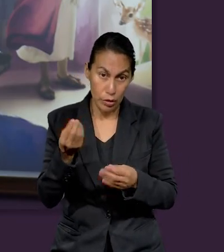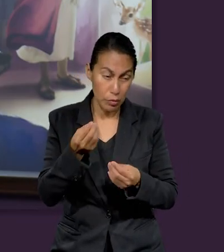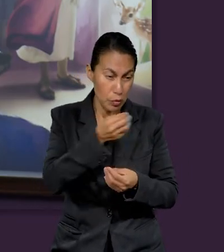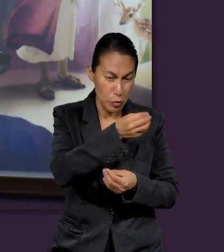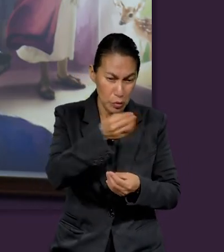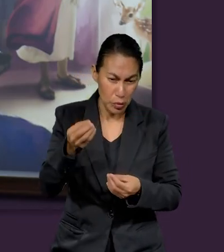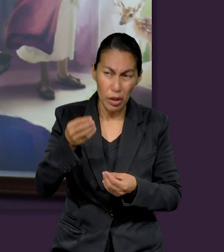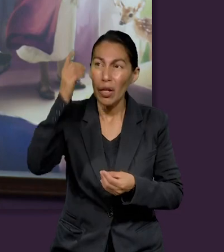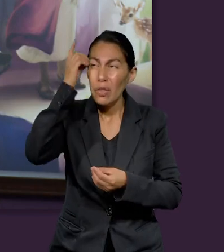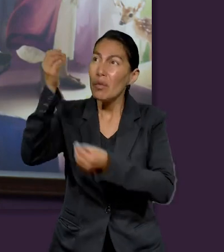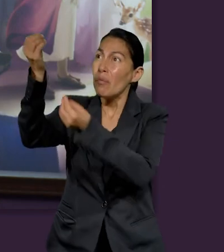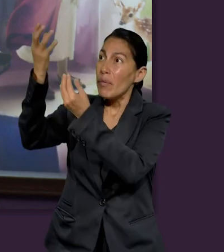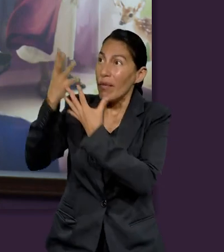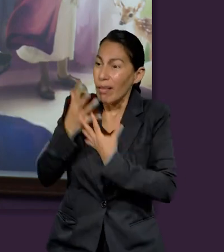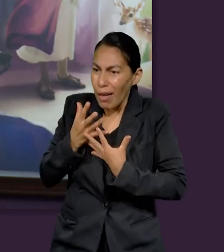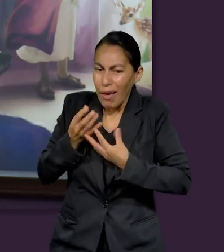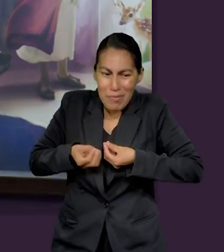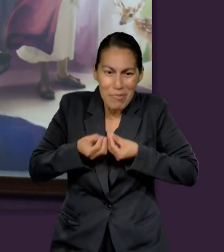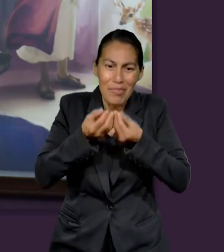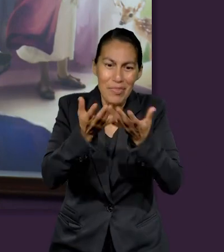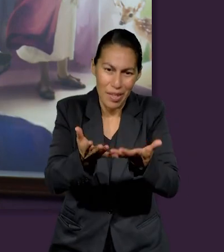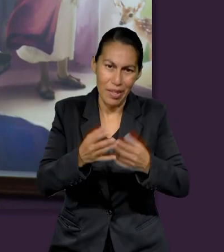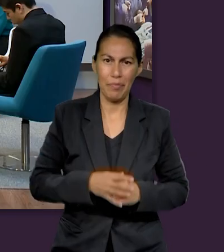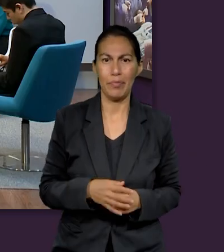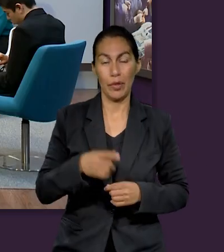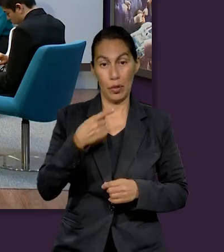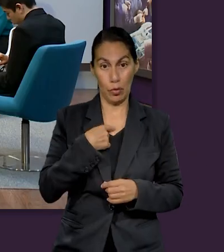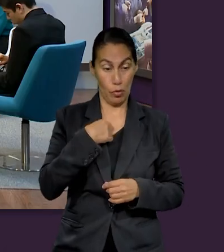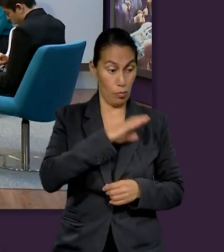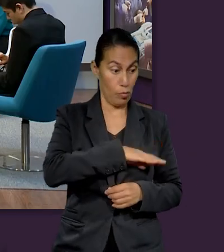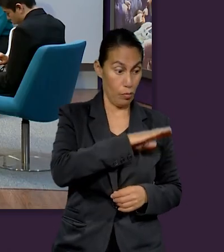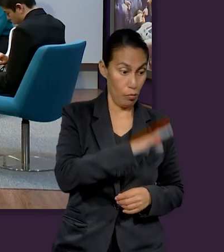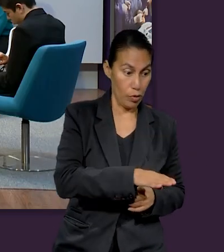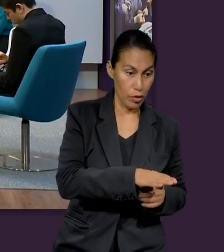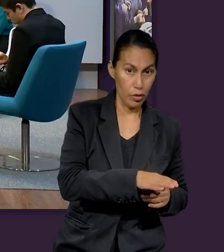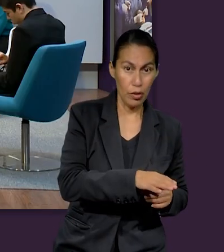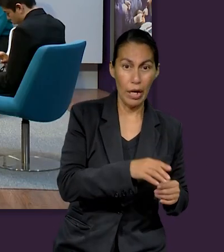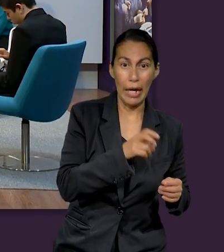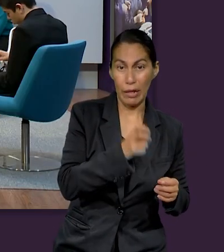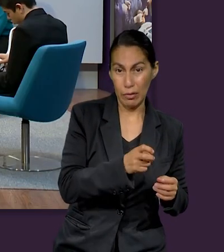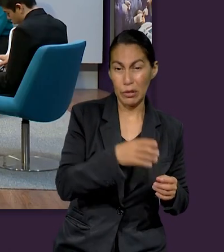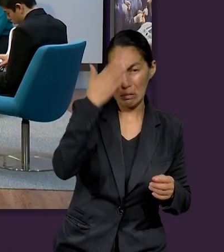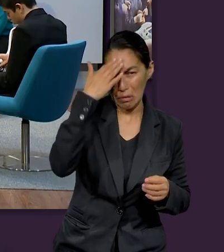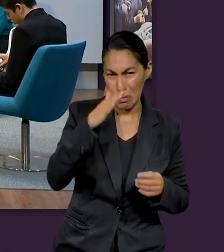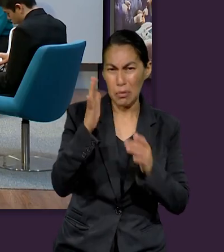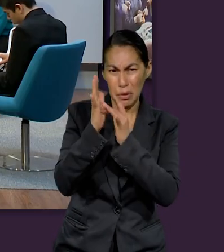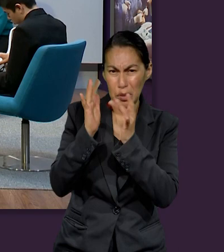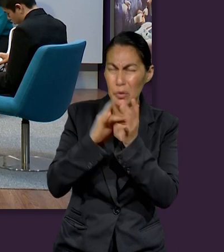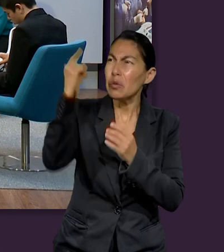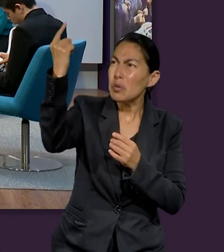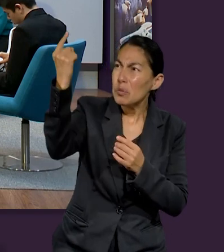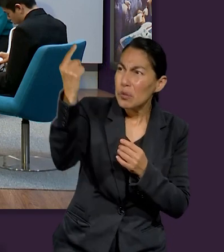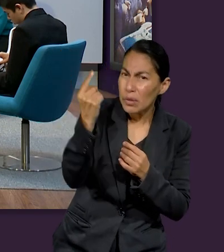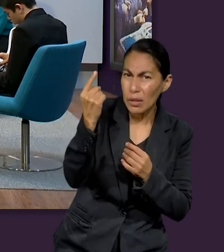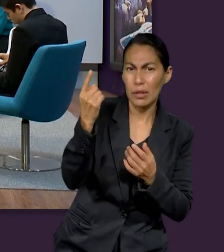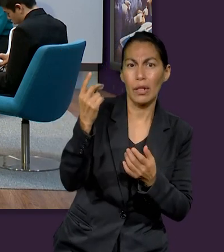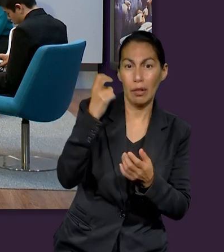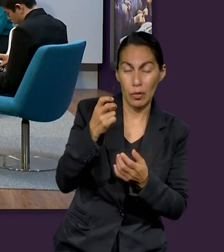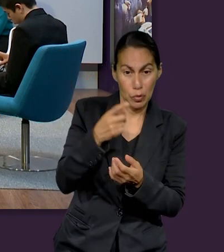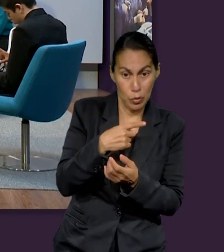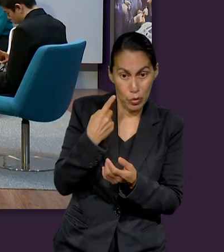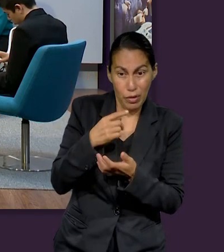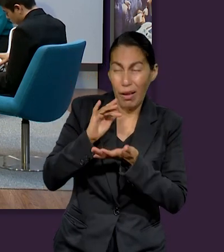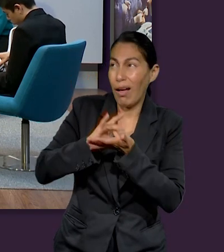estemos vivos hay que darle a Dios lo que él nos ha dado a nosotros en vida y después de la muerto de la muerte tenemos la esperanza